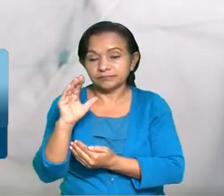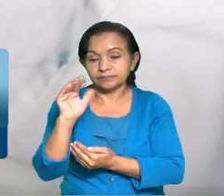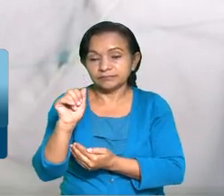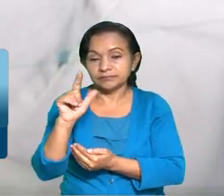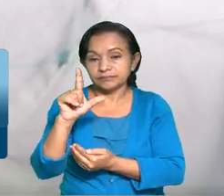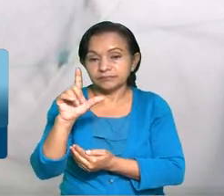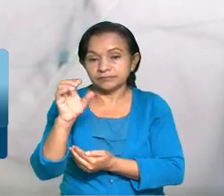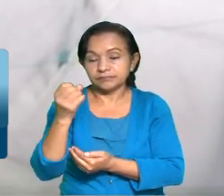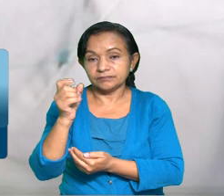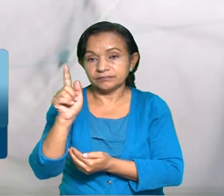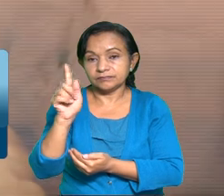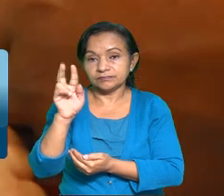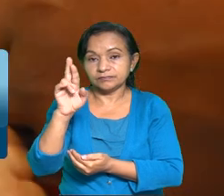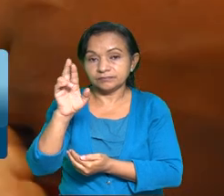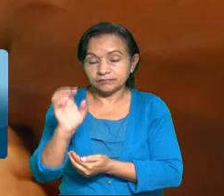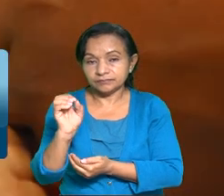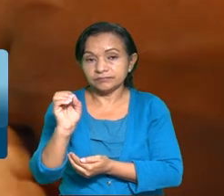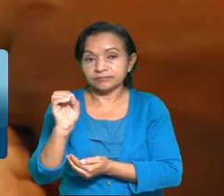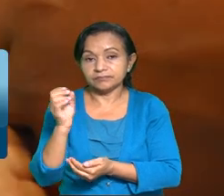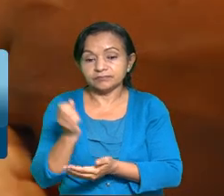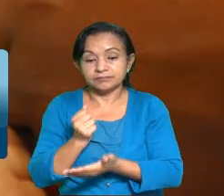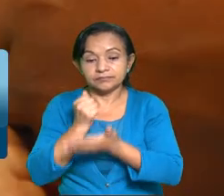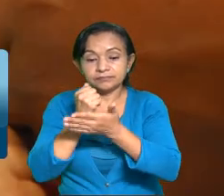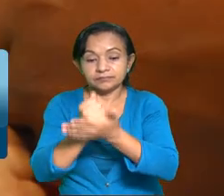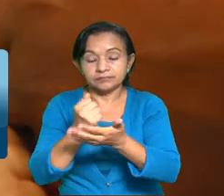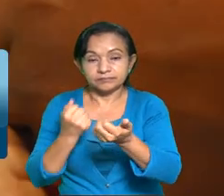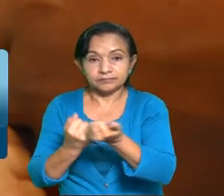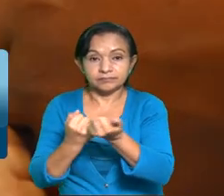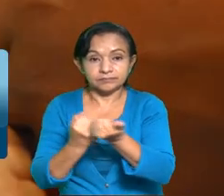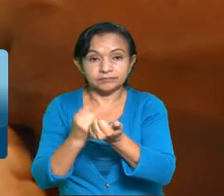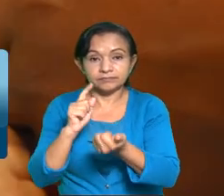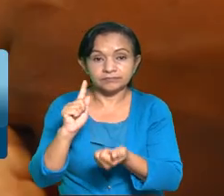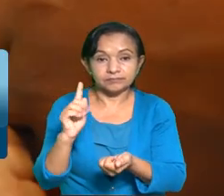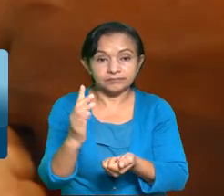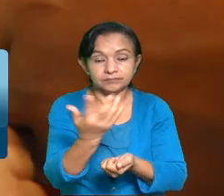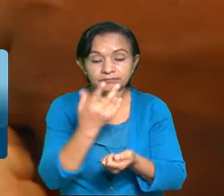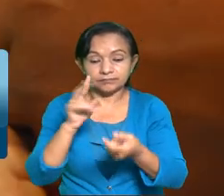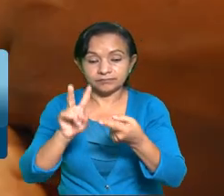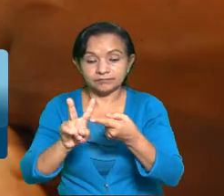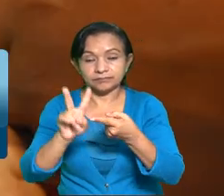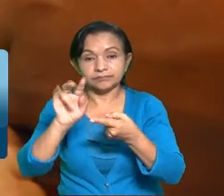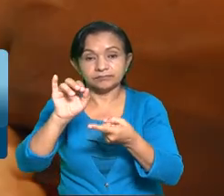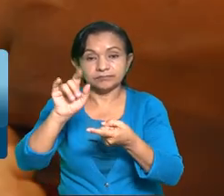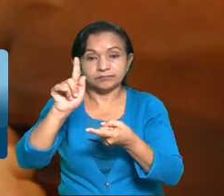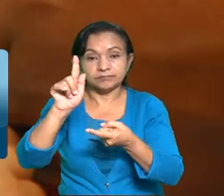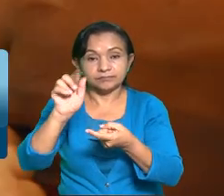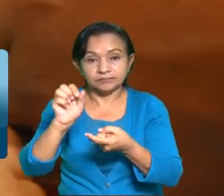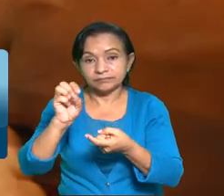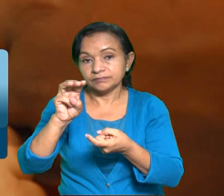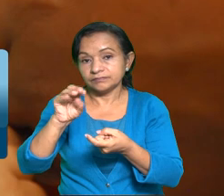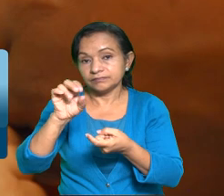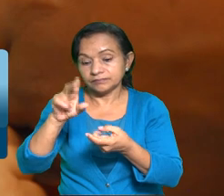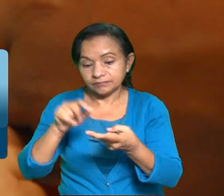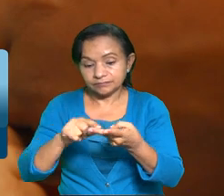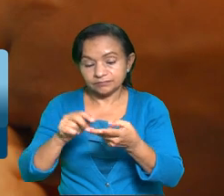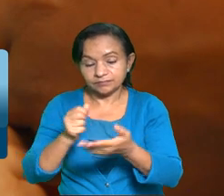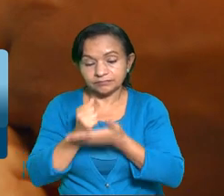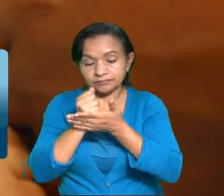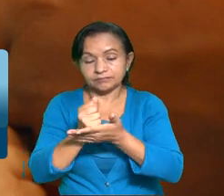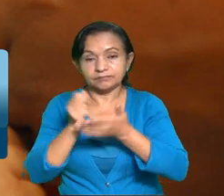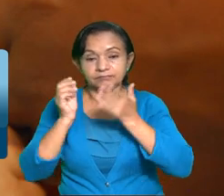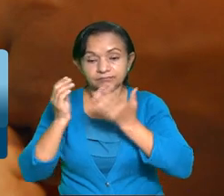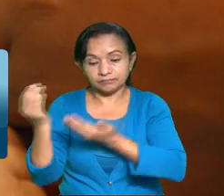pasada. Hablábamos Es el que da todas las vitaminas y es que fortalece el sistema inmunológico del